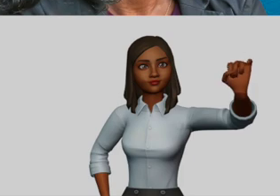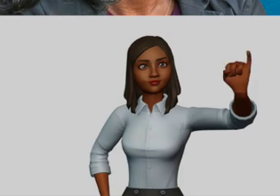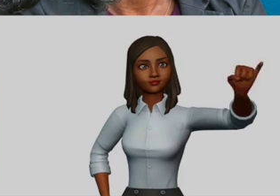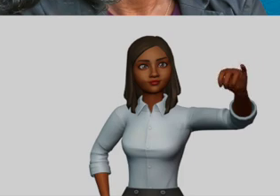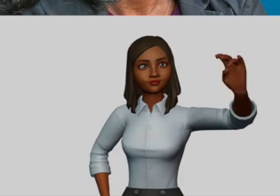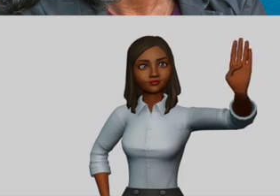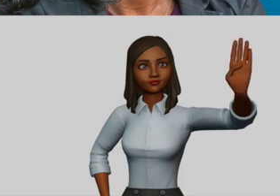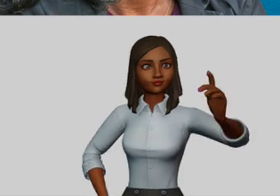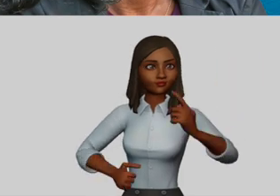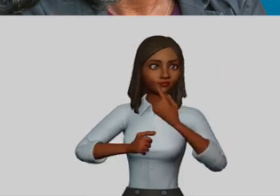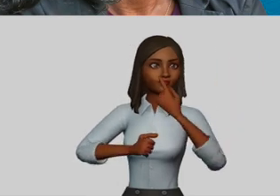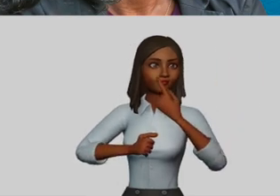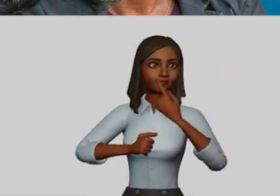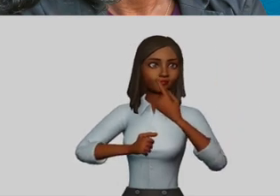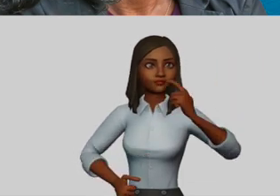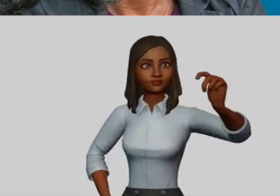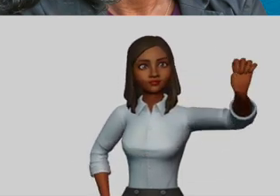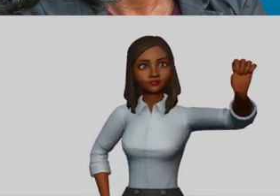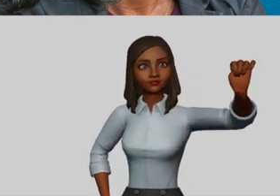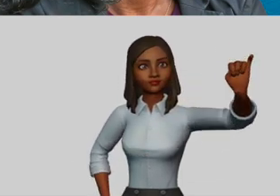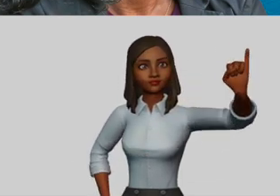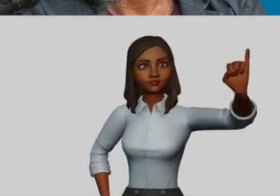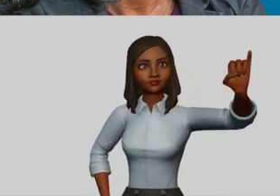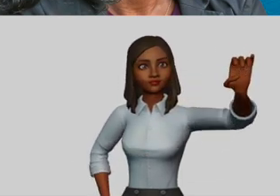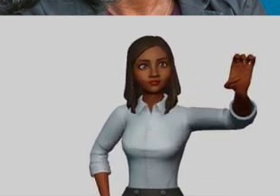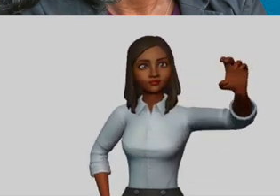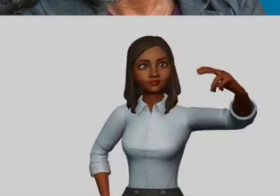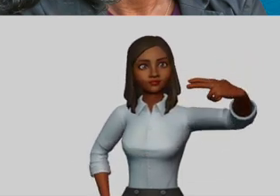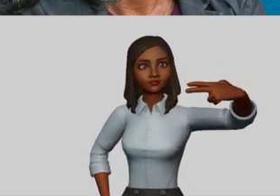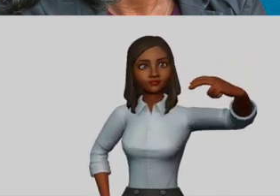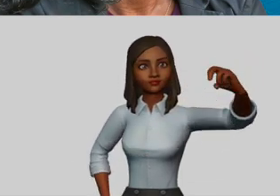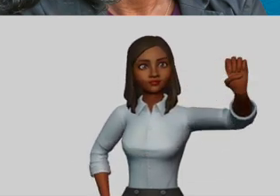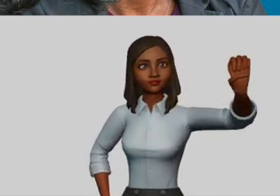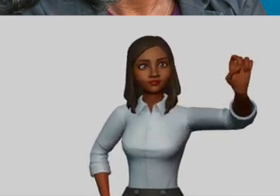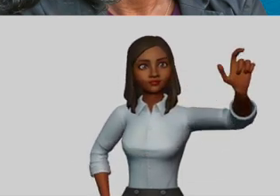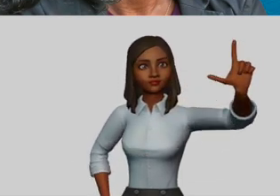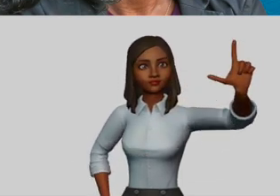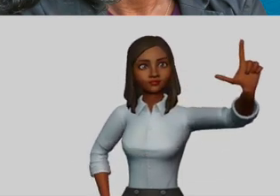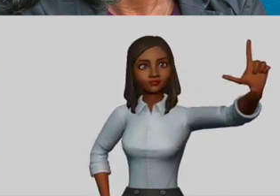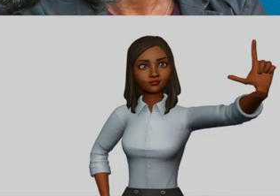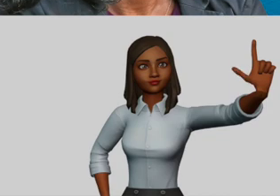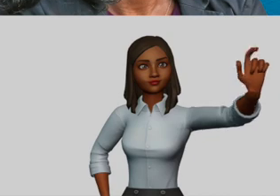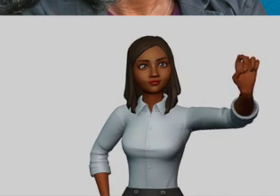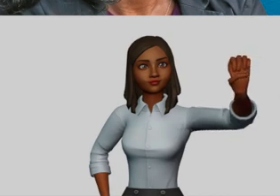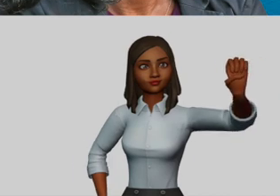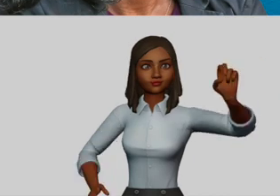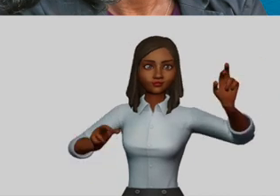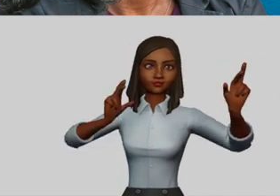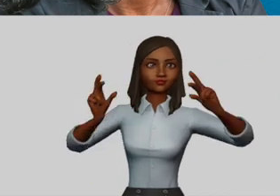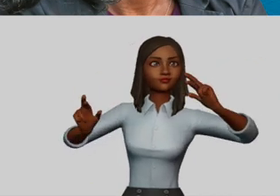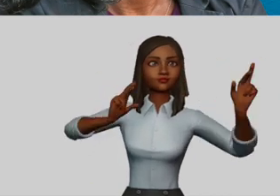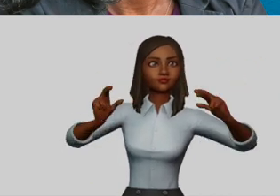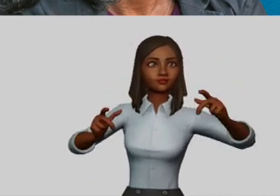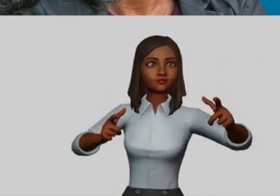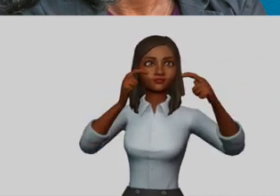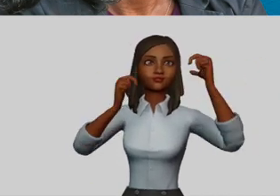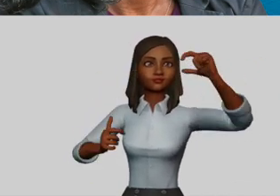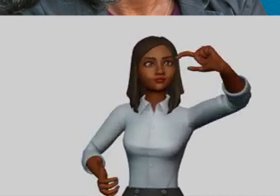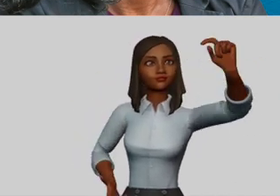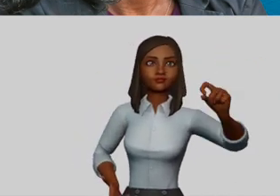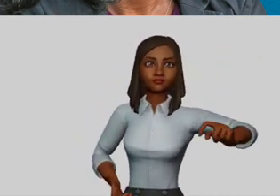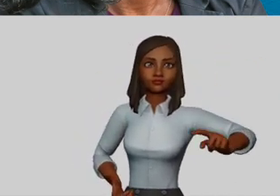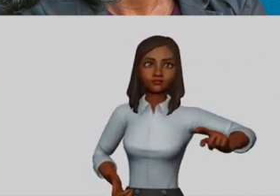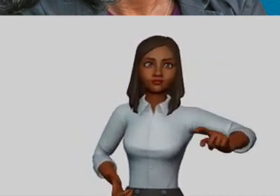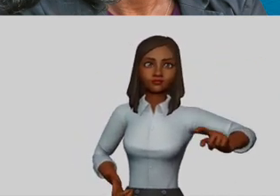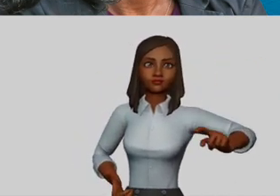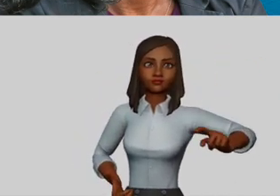vendiendo un cuento. Un bulto. So, ya lo saben. Bueno. Michelle, you ready for the rapid